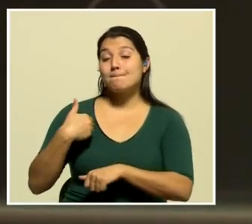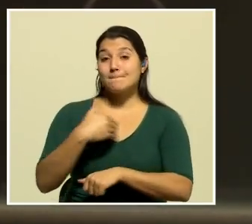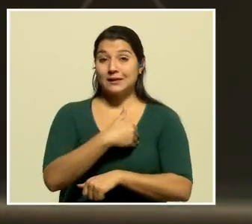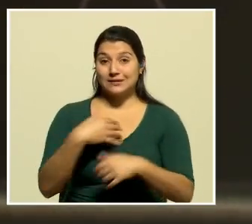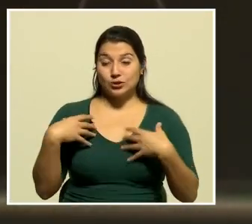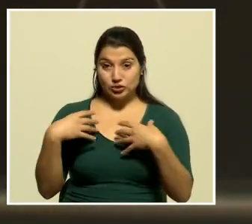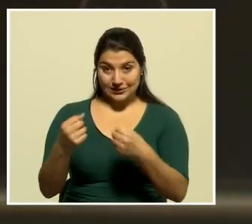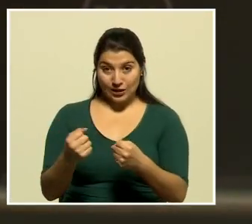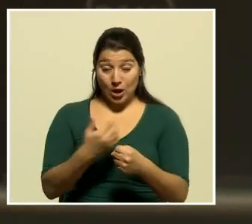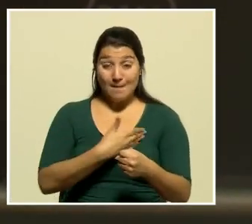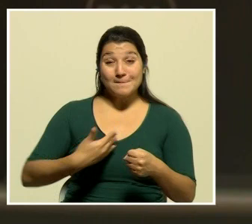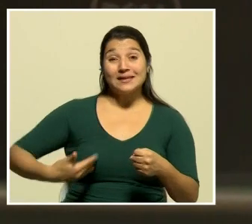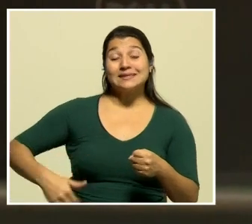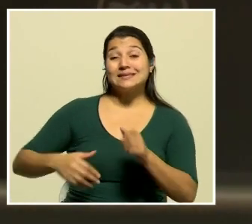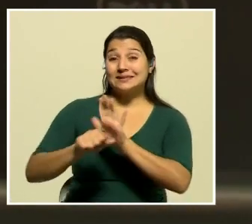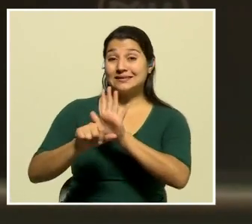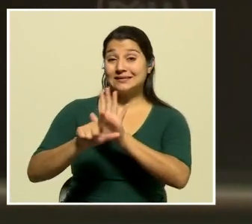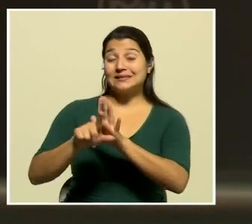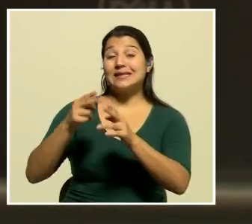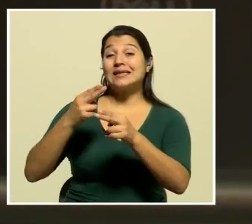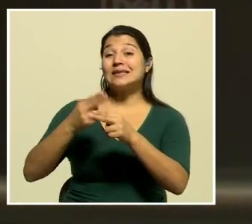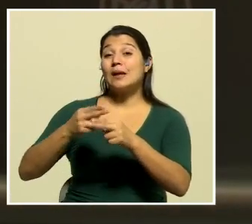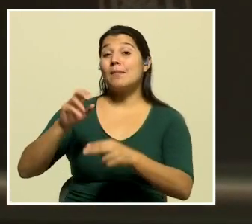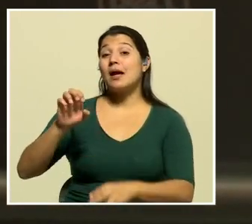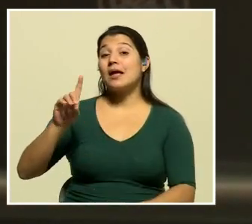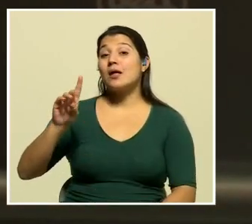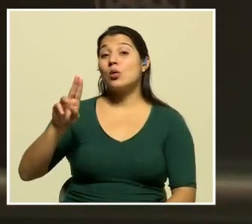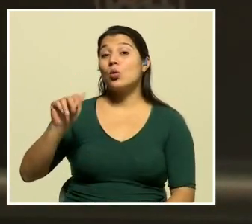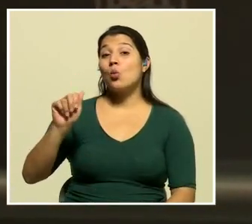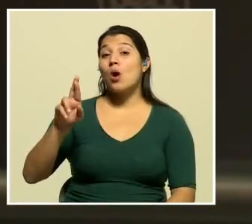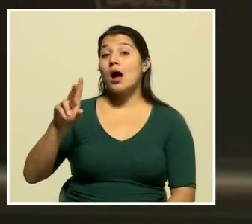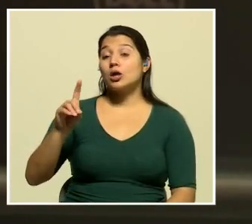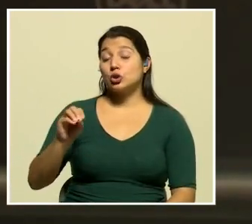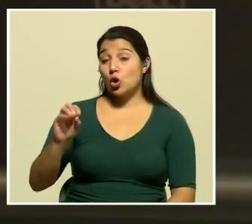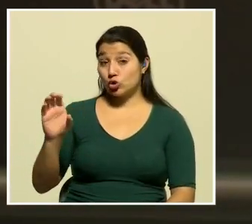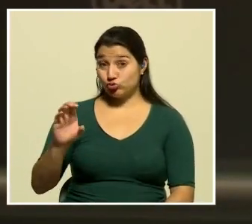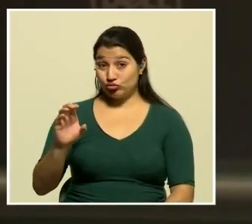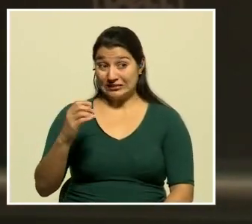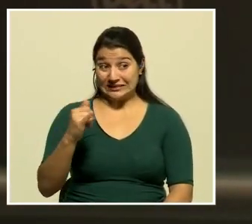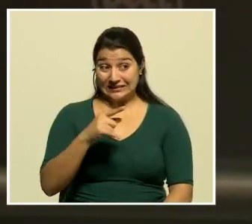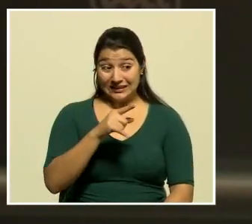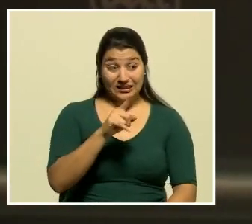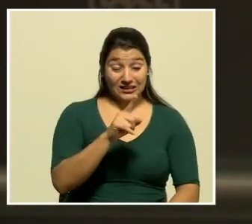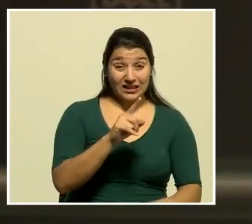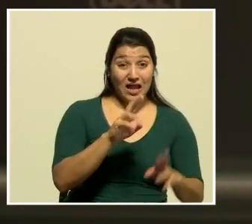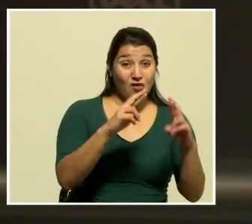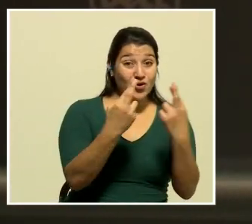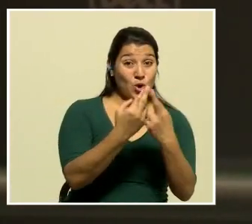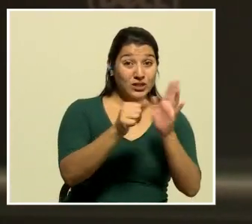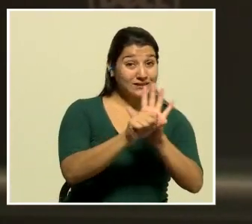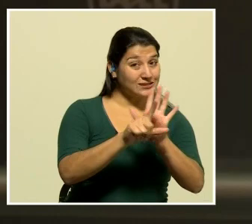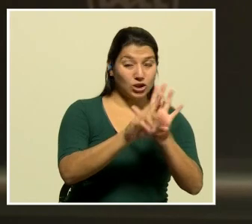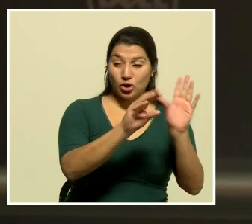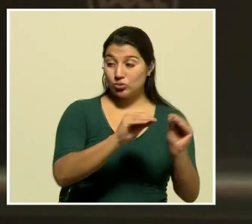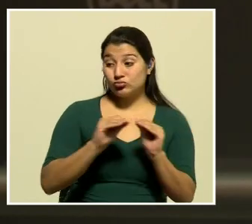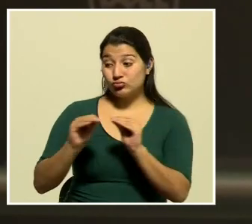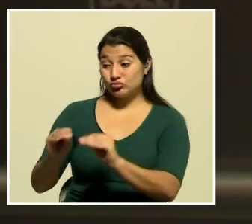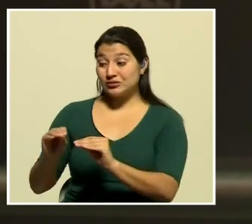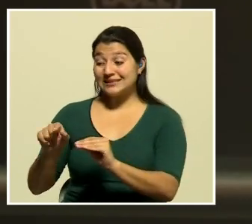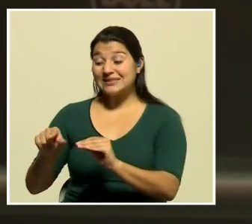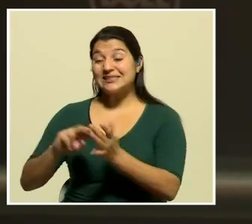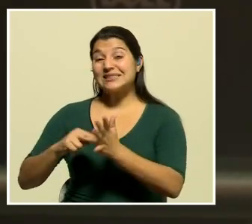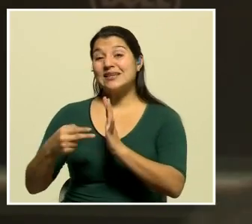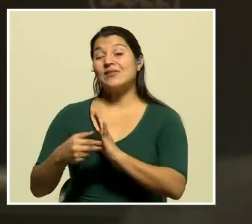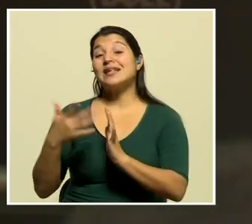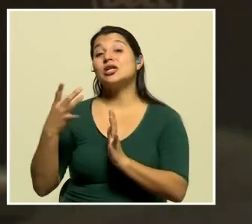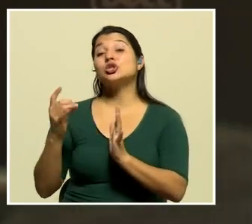Asamblea Legislativa, Eduardo Cruikshank, dijo que ese traslado representaría un costo de 18 millones de colones, por lo que de no lograr